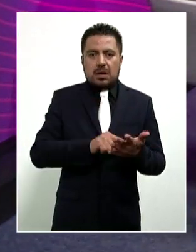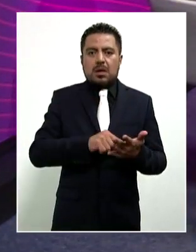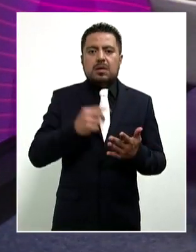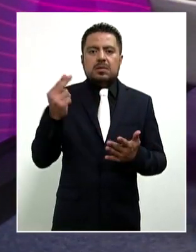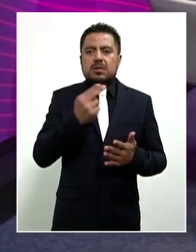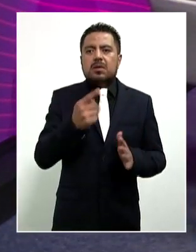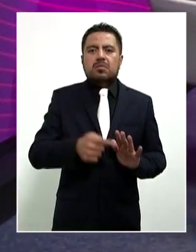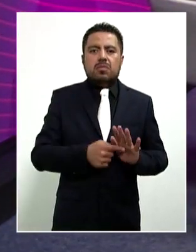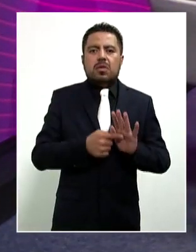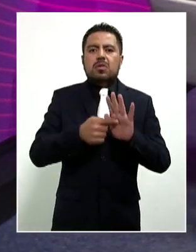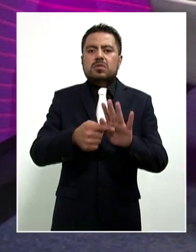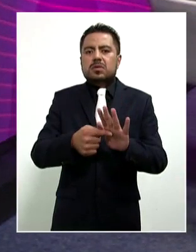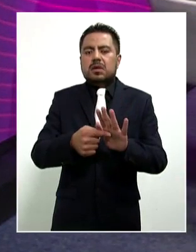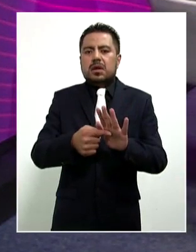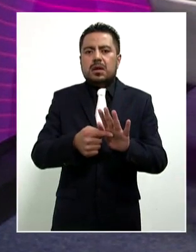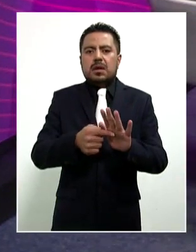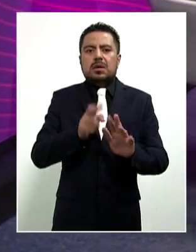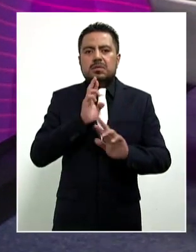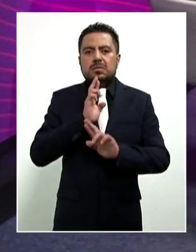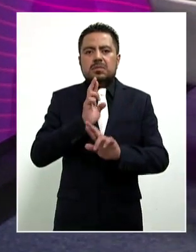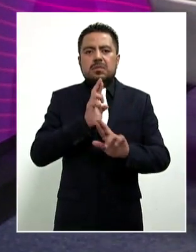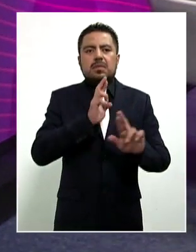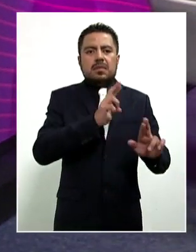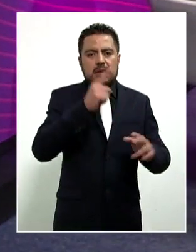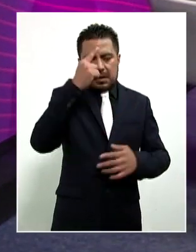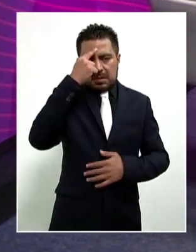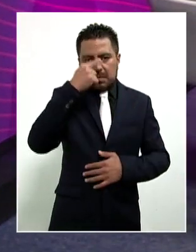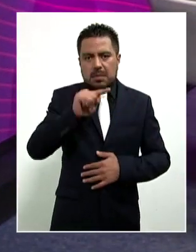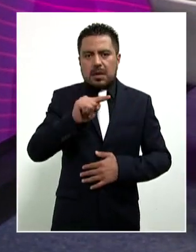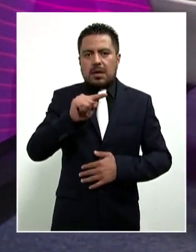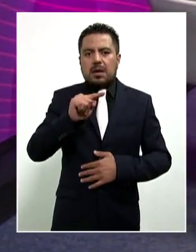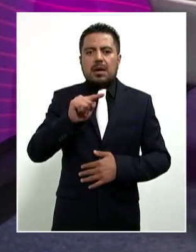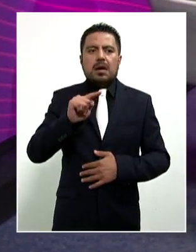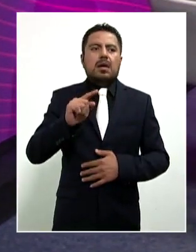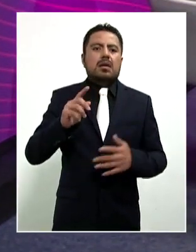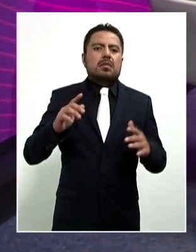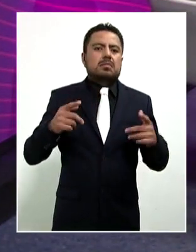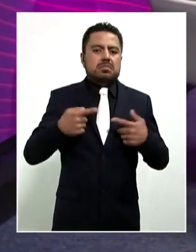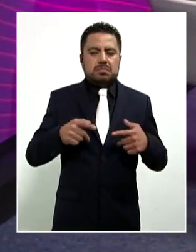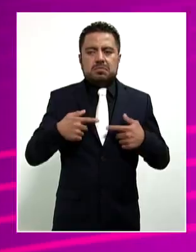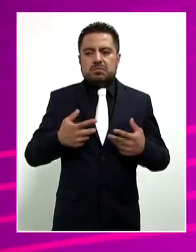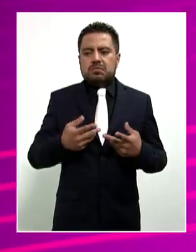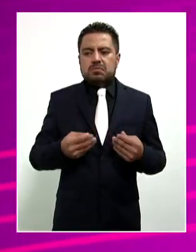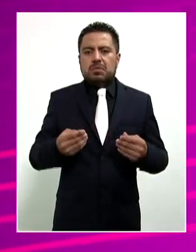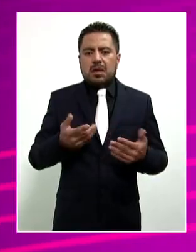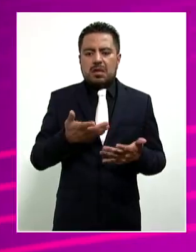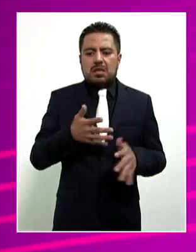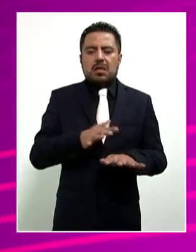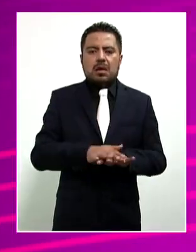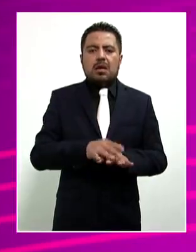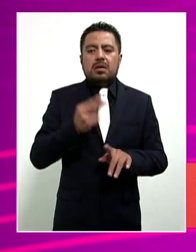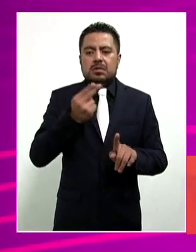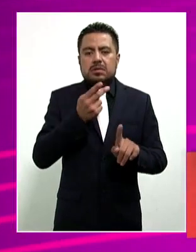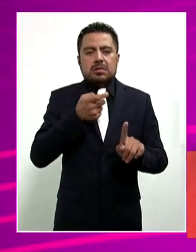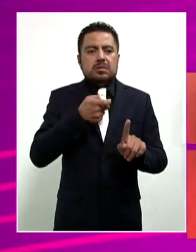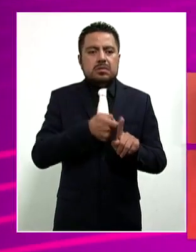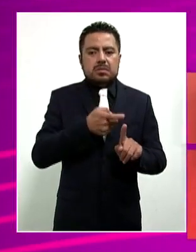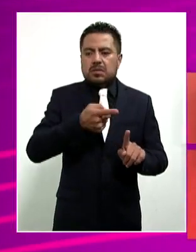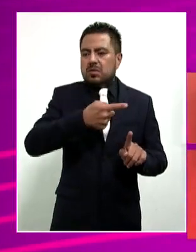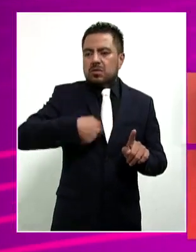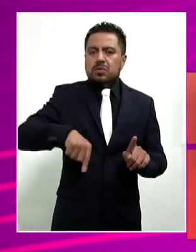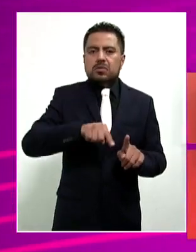mostrar resultados para la población de forma integral. Entonces eso implica que